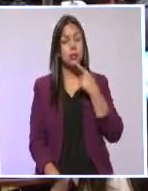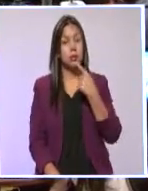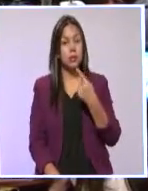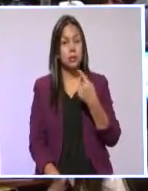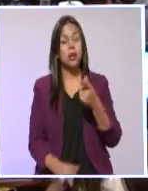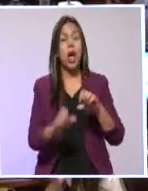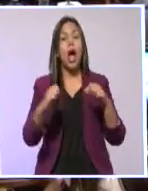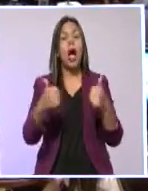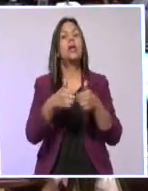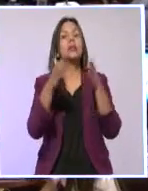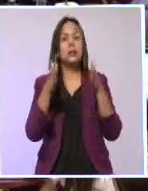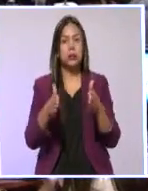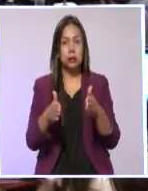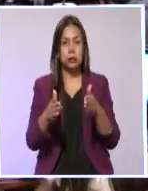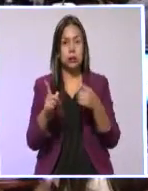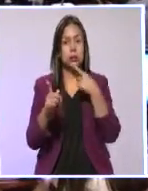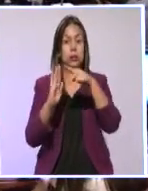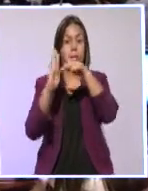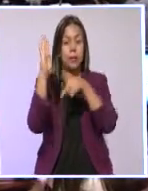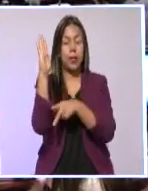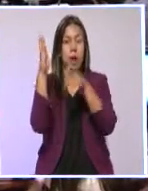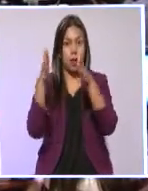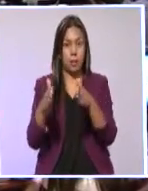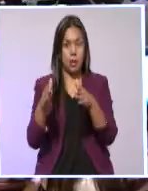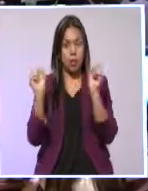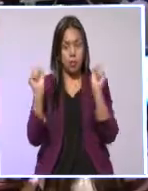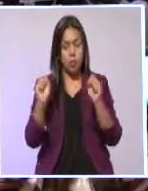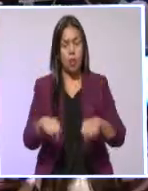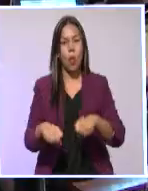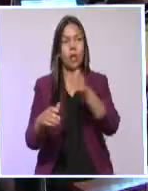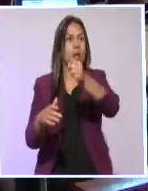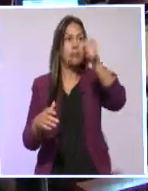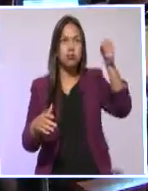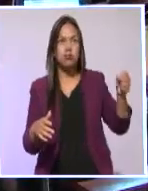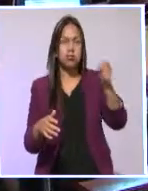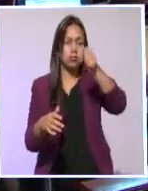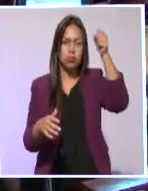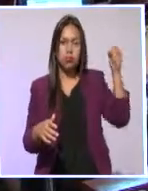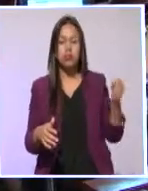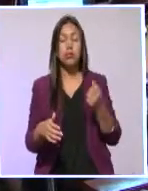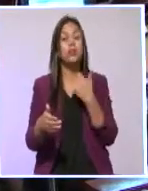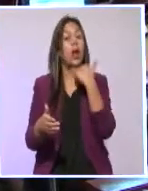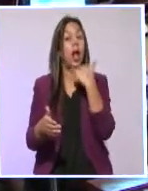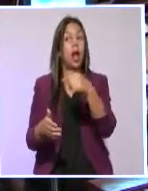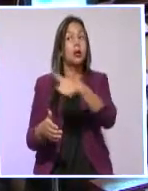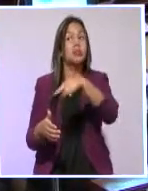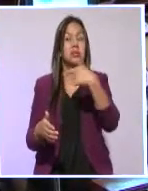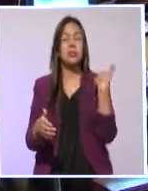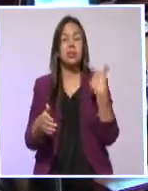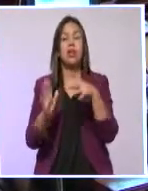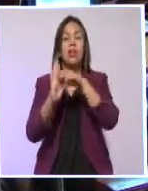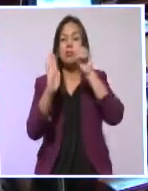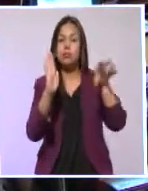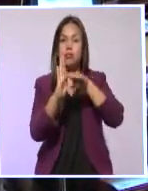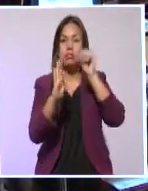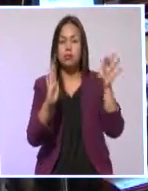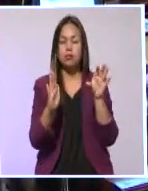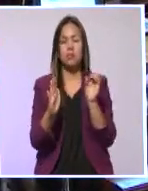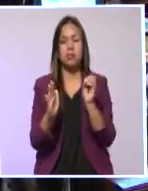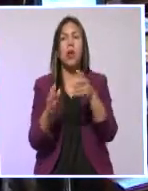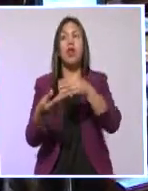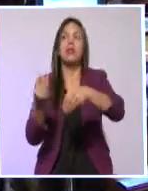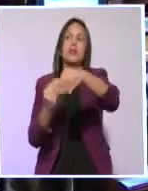de asambleístas, sea el Parlamento el que proceda a la destitución si tuvieran bienes en paraísos fiscales y no los que hayan